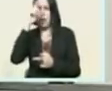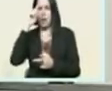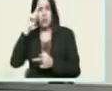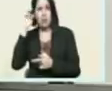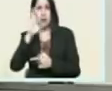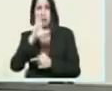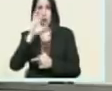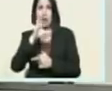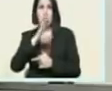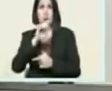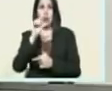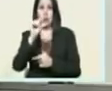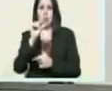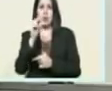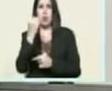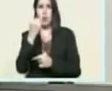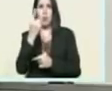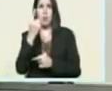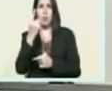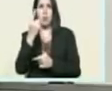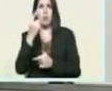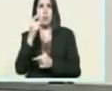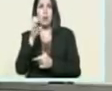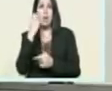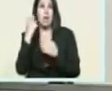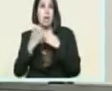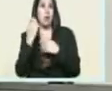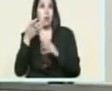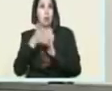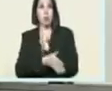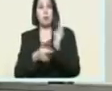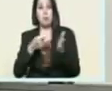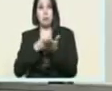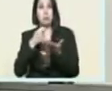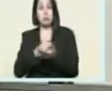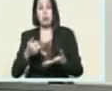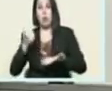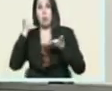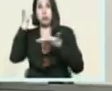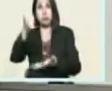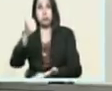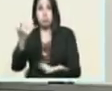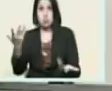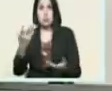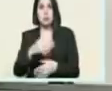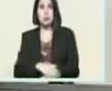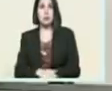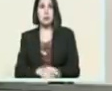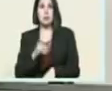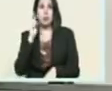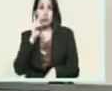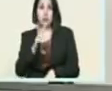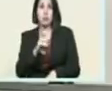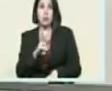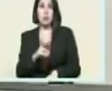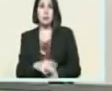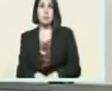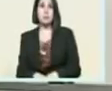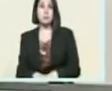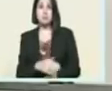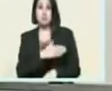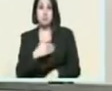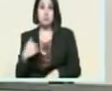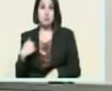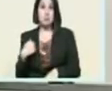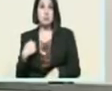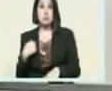en monedas de un euro. Tienes que llevarte dos bolsas de monedas de un euro. Bueno, para que ustedes vean,